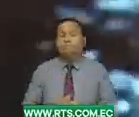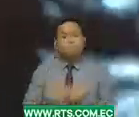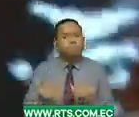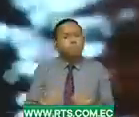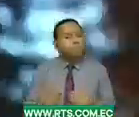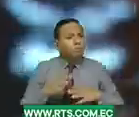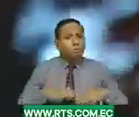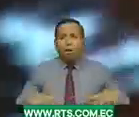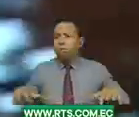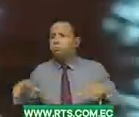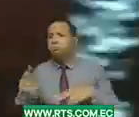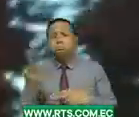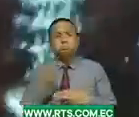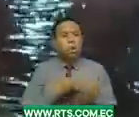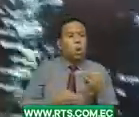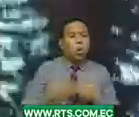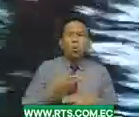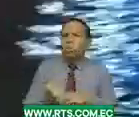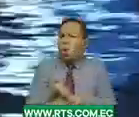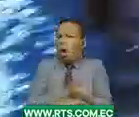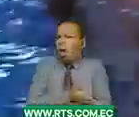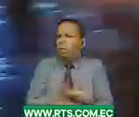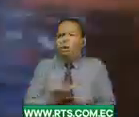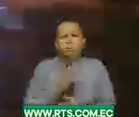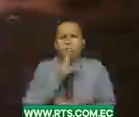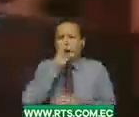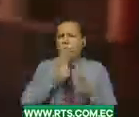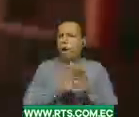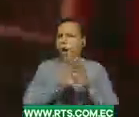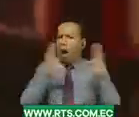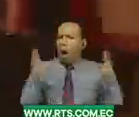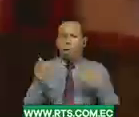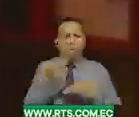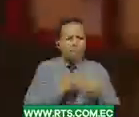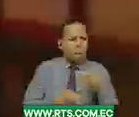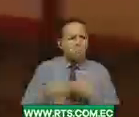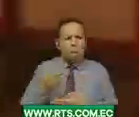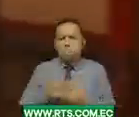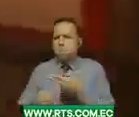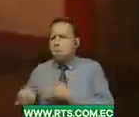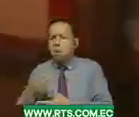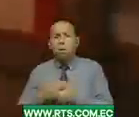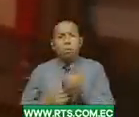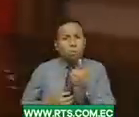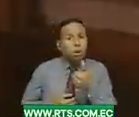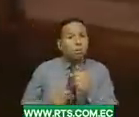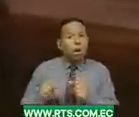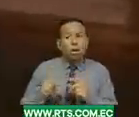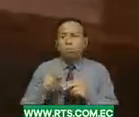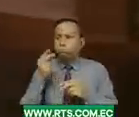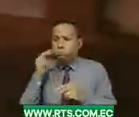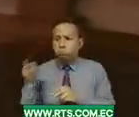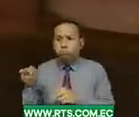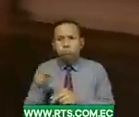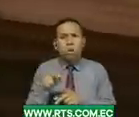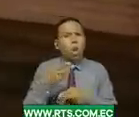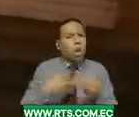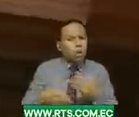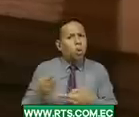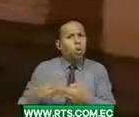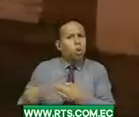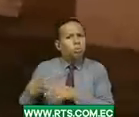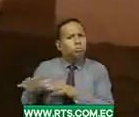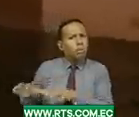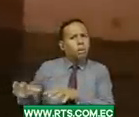hora normalmente están activos. Las personas están, como ven ustedes, son locales, todos estos. Y